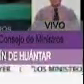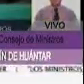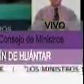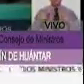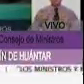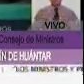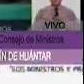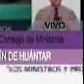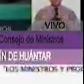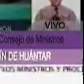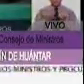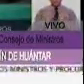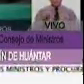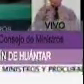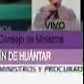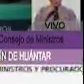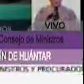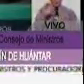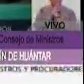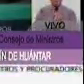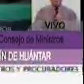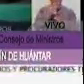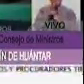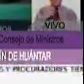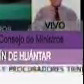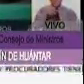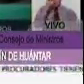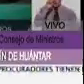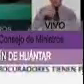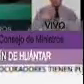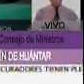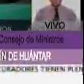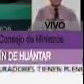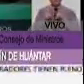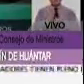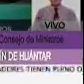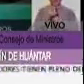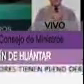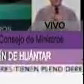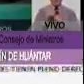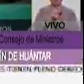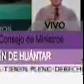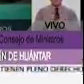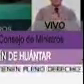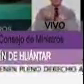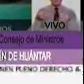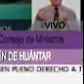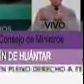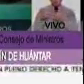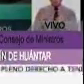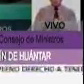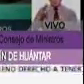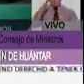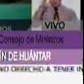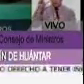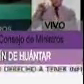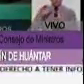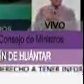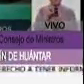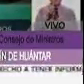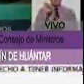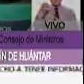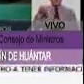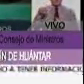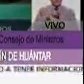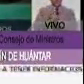Nosotros lo que estamos buscando acá es la defensa del Perú y la defensa de los comandos Chavín de Huántar para que no exista